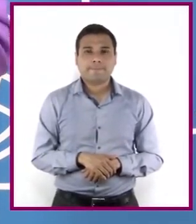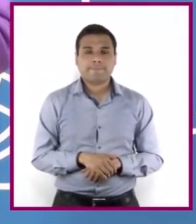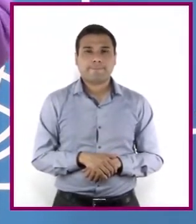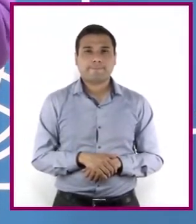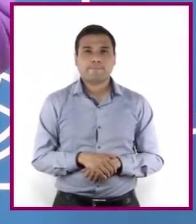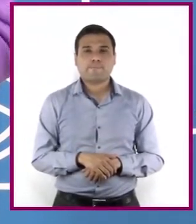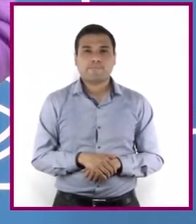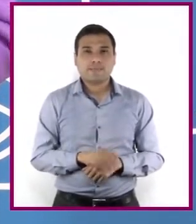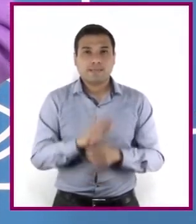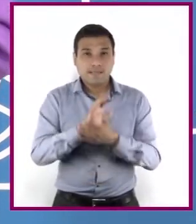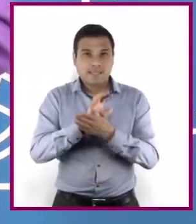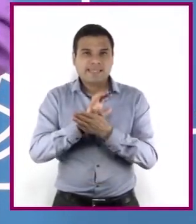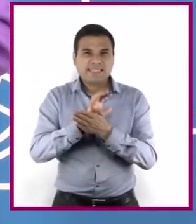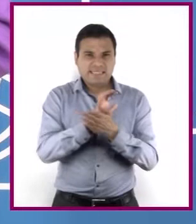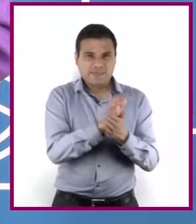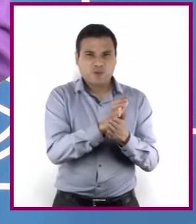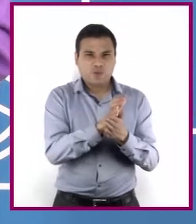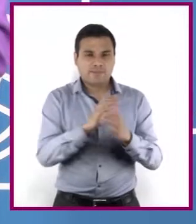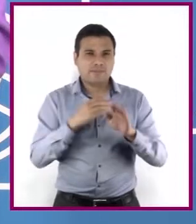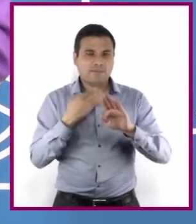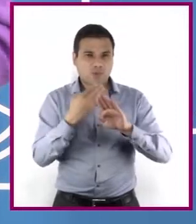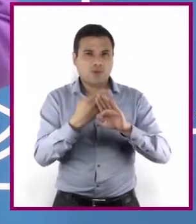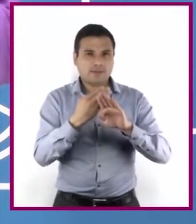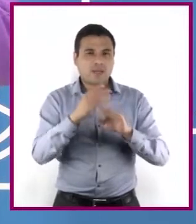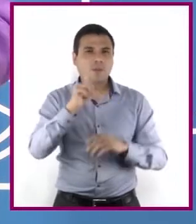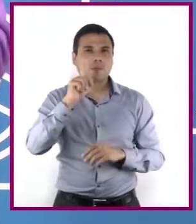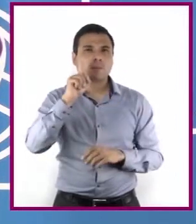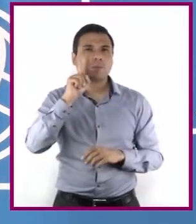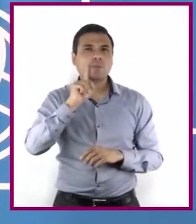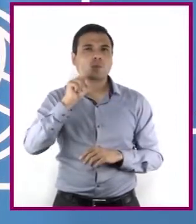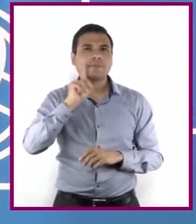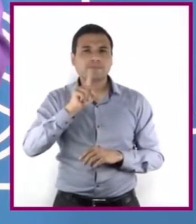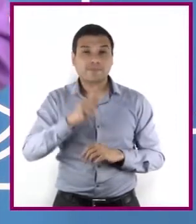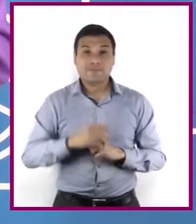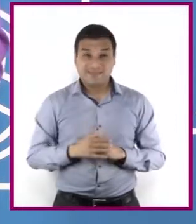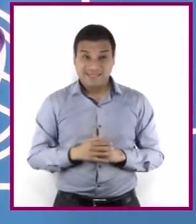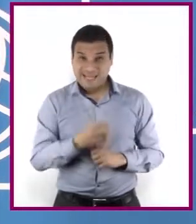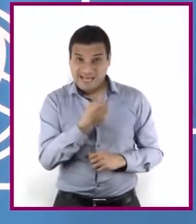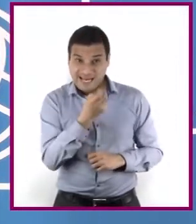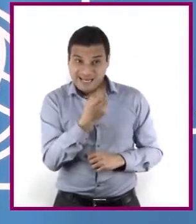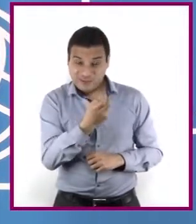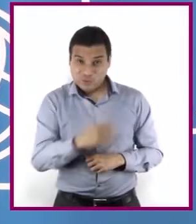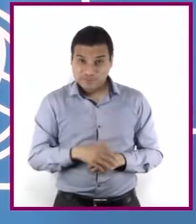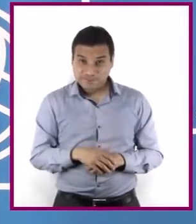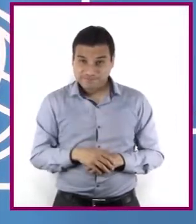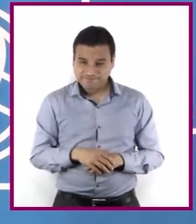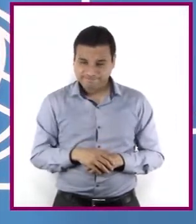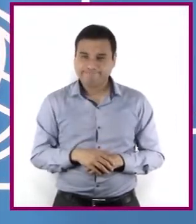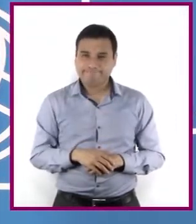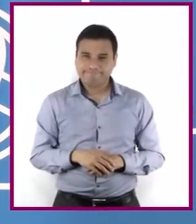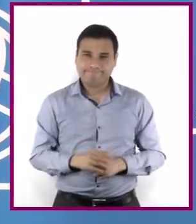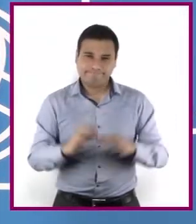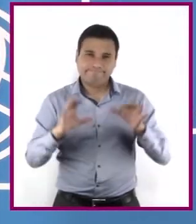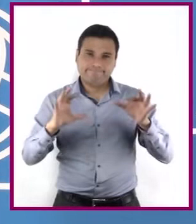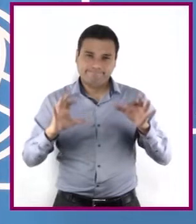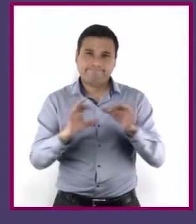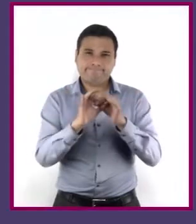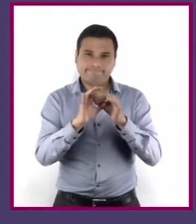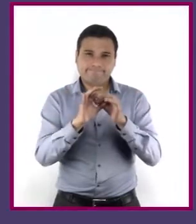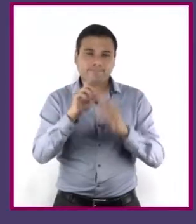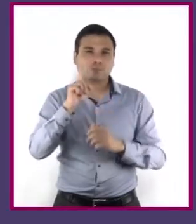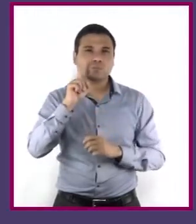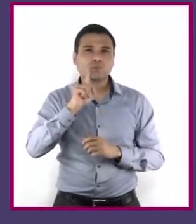violencias basadas en el género se encuentran en íntima conexión con la presencia y participación activa de las